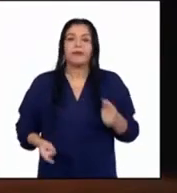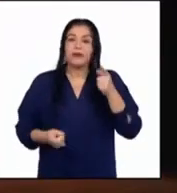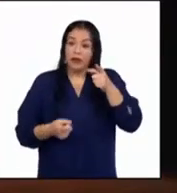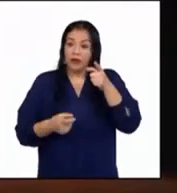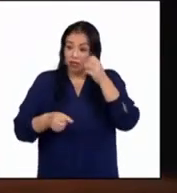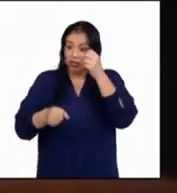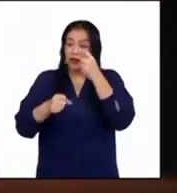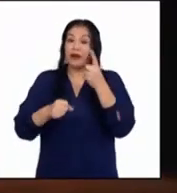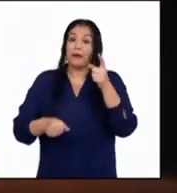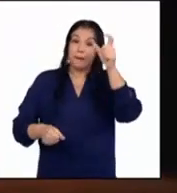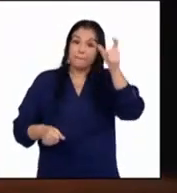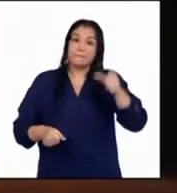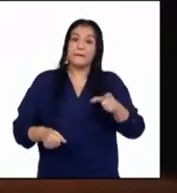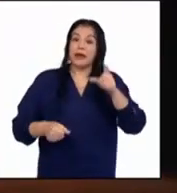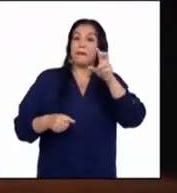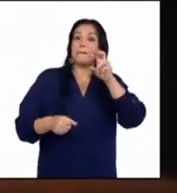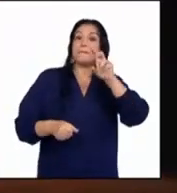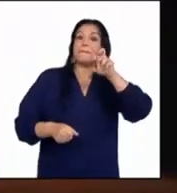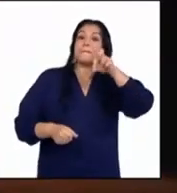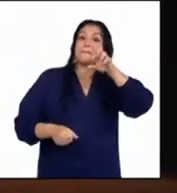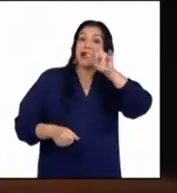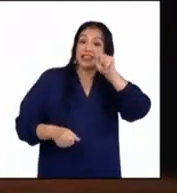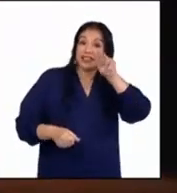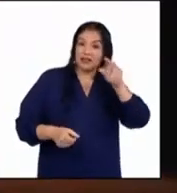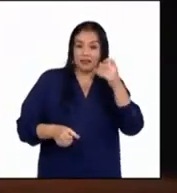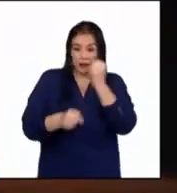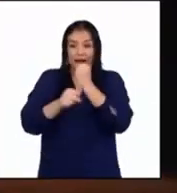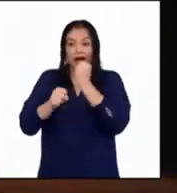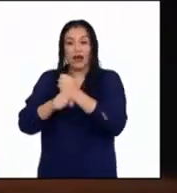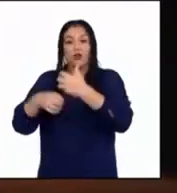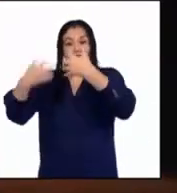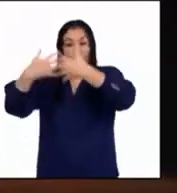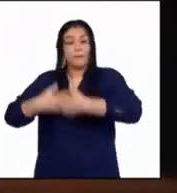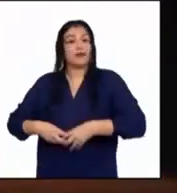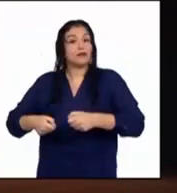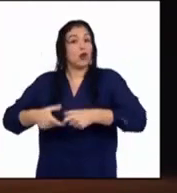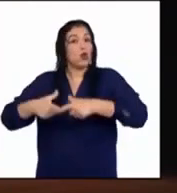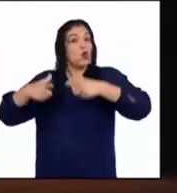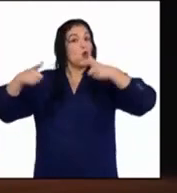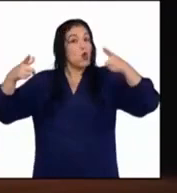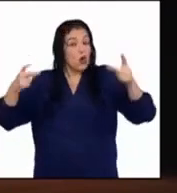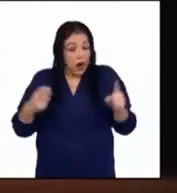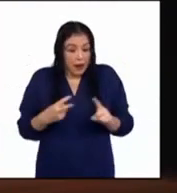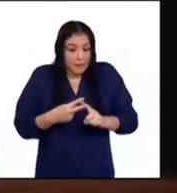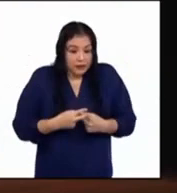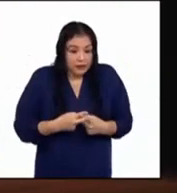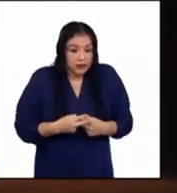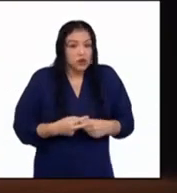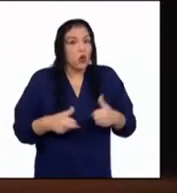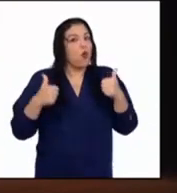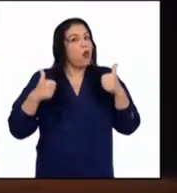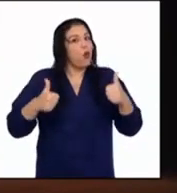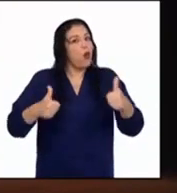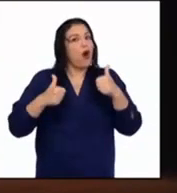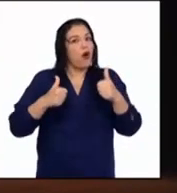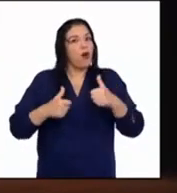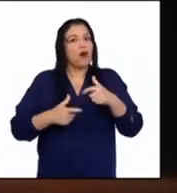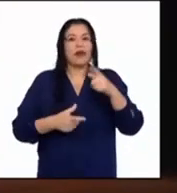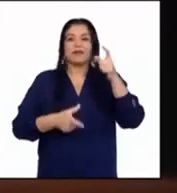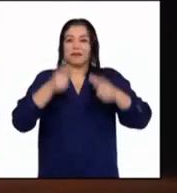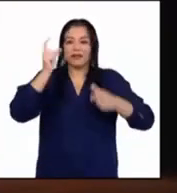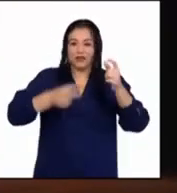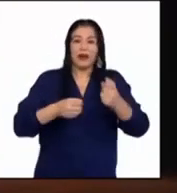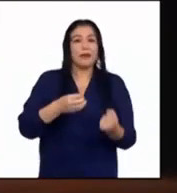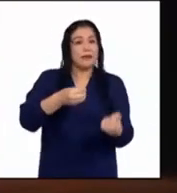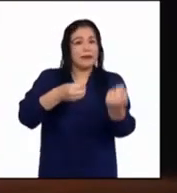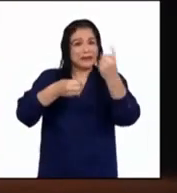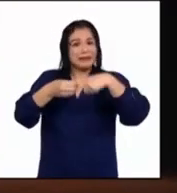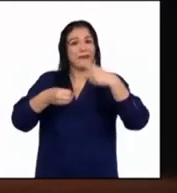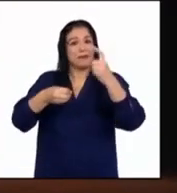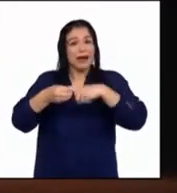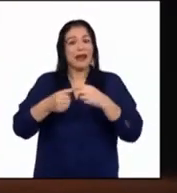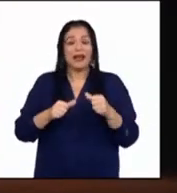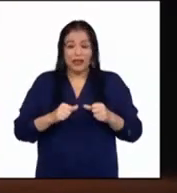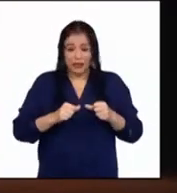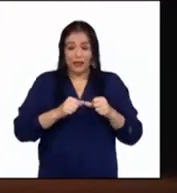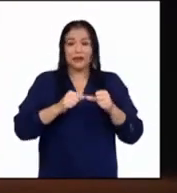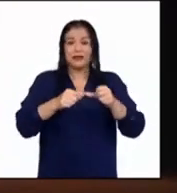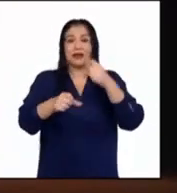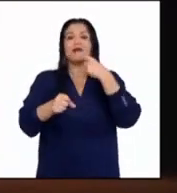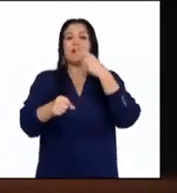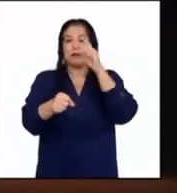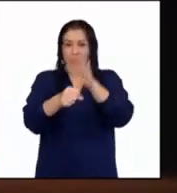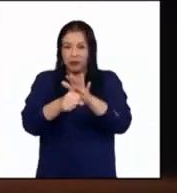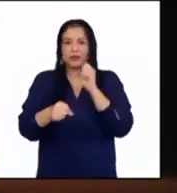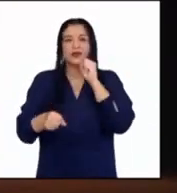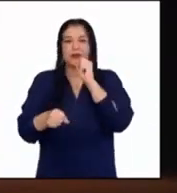muy grande y al inicio tuvieron un resultado fenomenal. La gente participó con mucho compromiso y sigue participando con